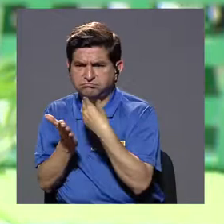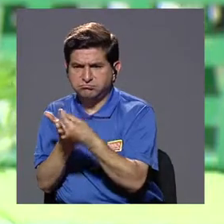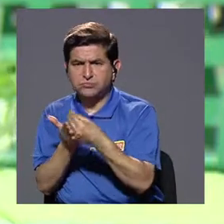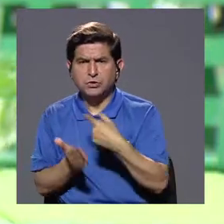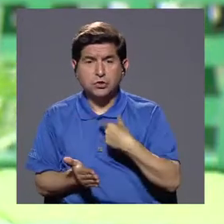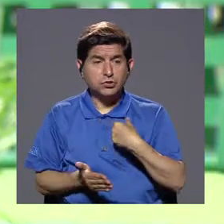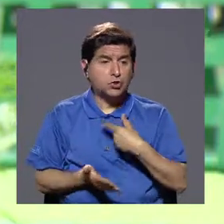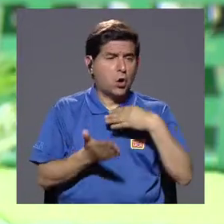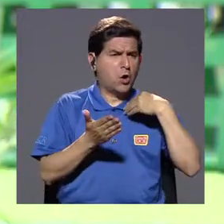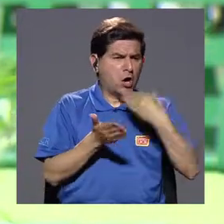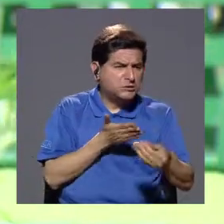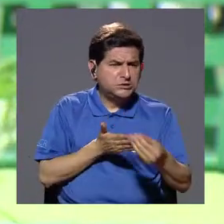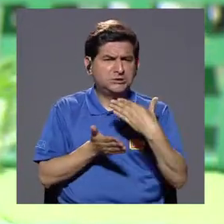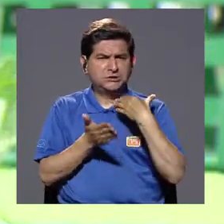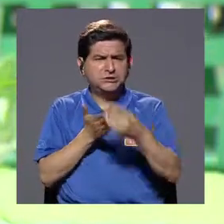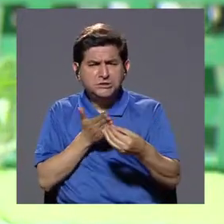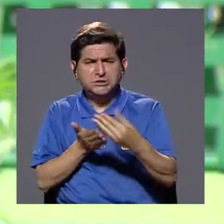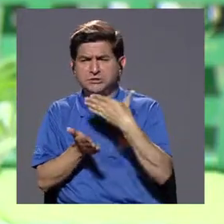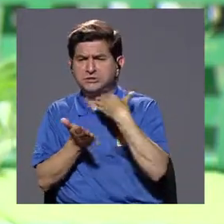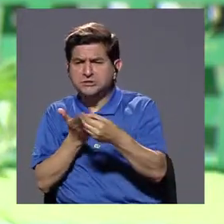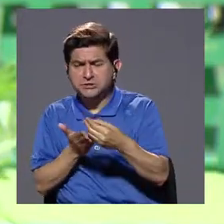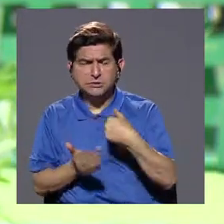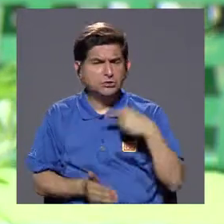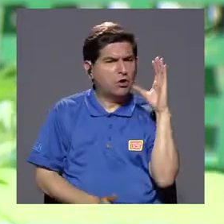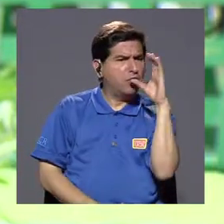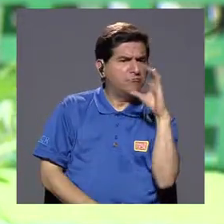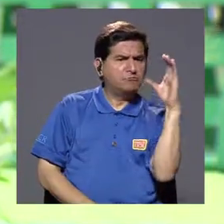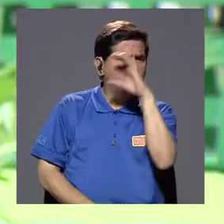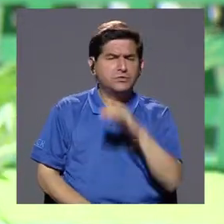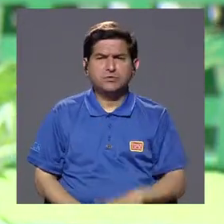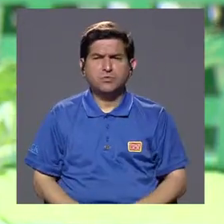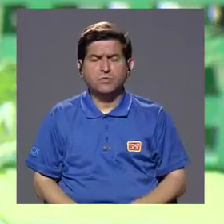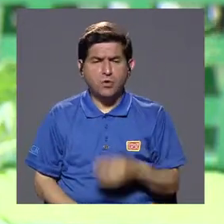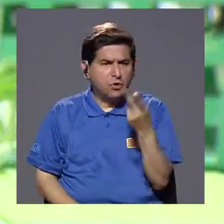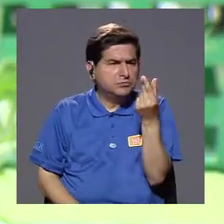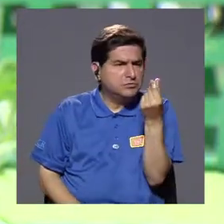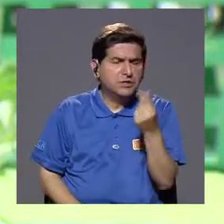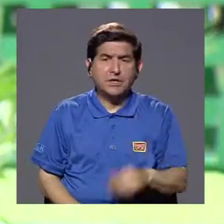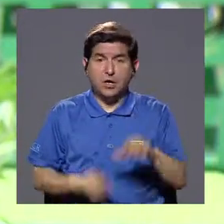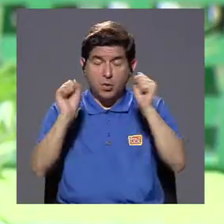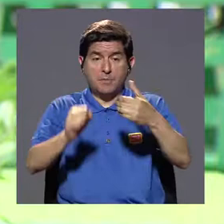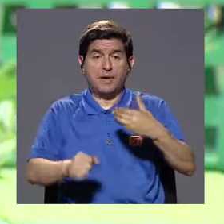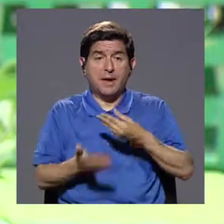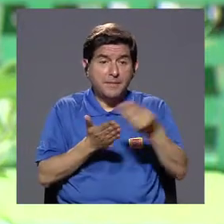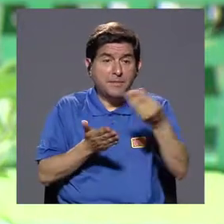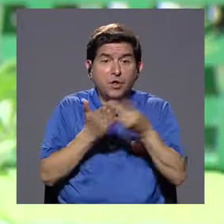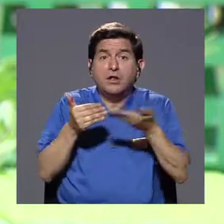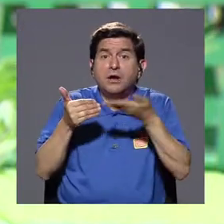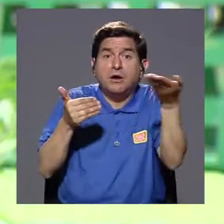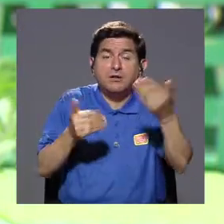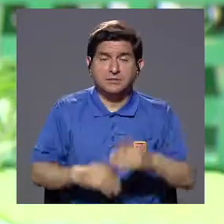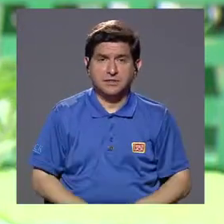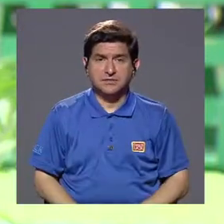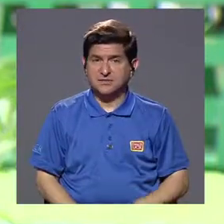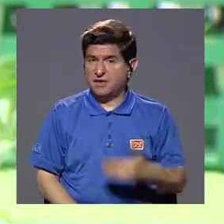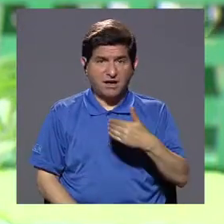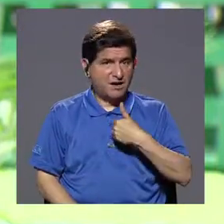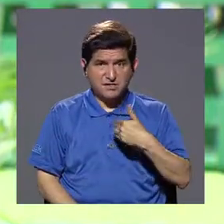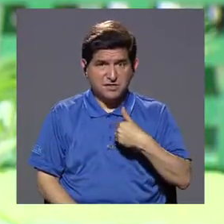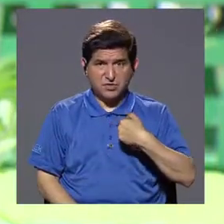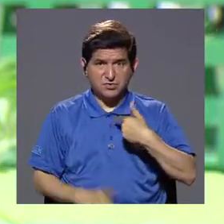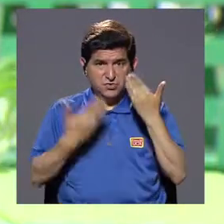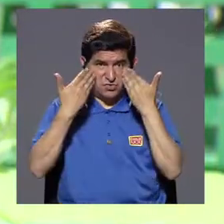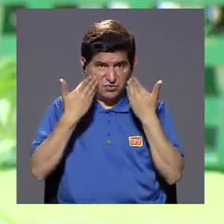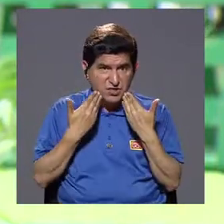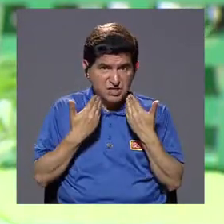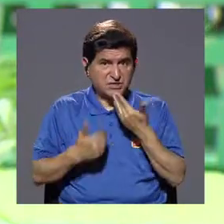buscar recursos económicos para tener y encontrar y si no lo tengo voy a estar triste voy a estar mal no voy a ser como los demás